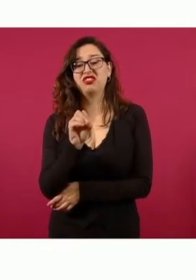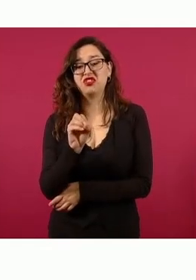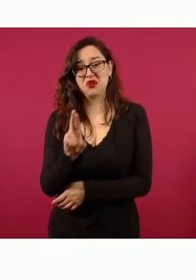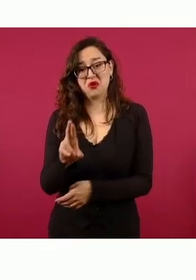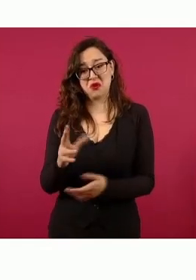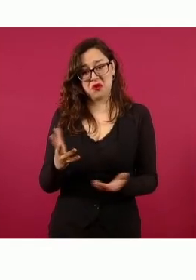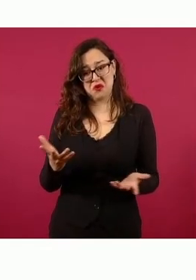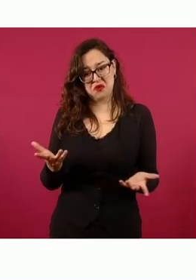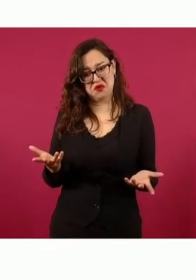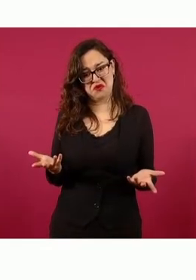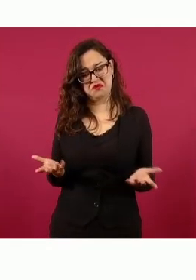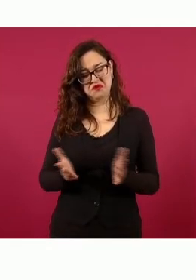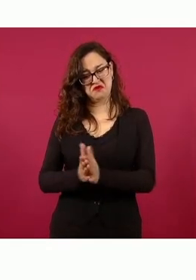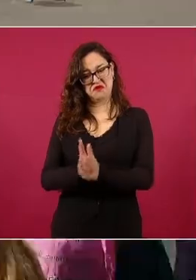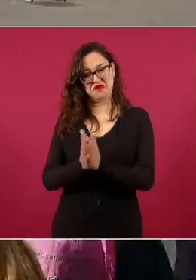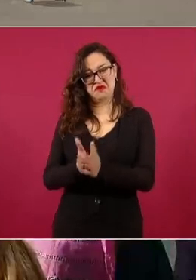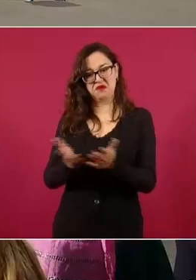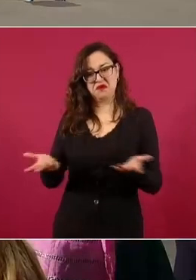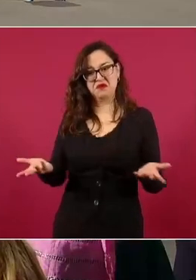Siguiente, por favor.